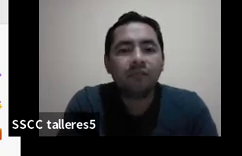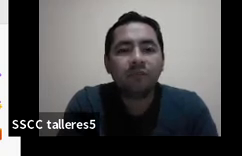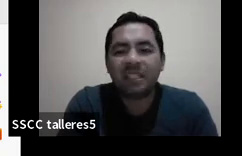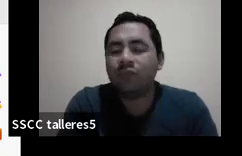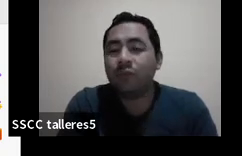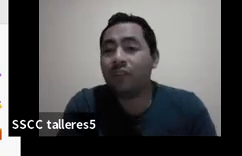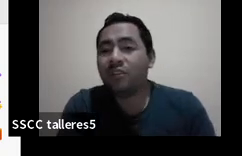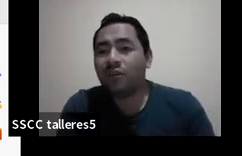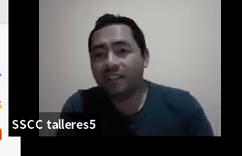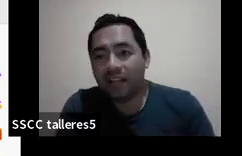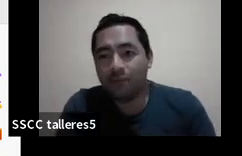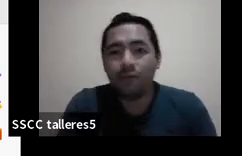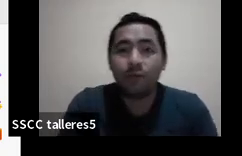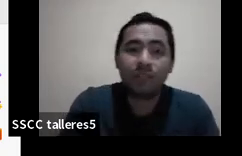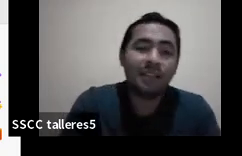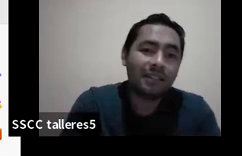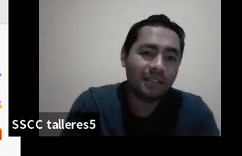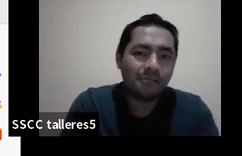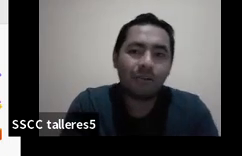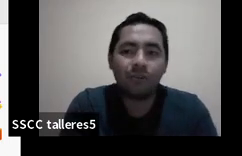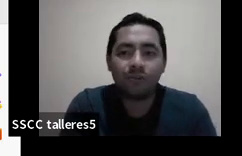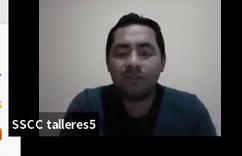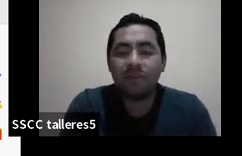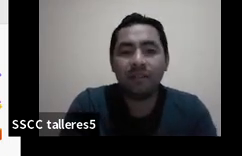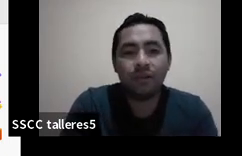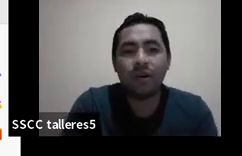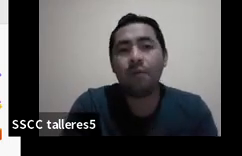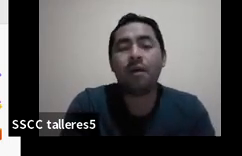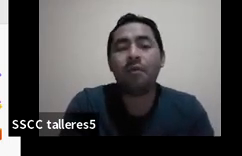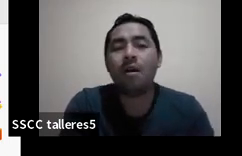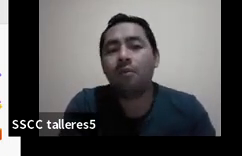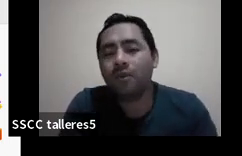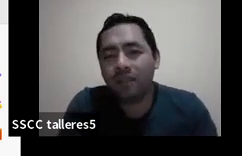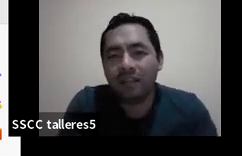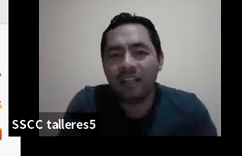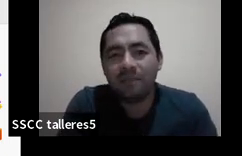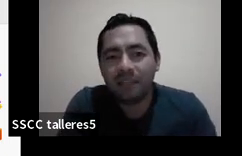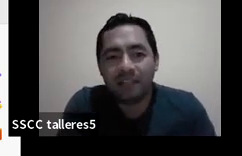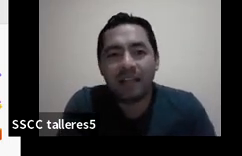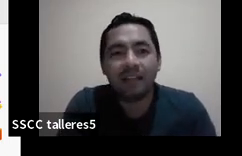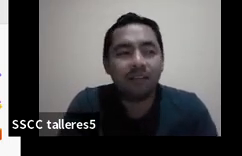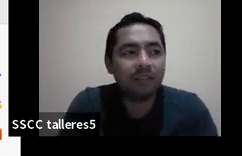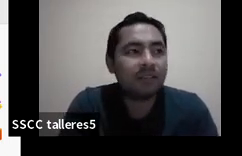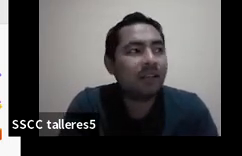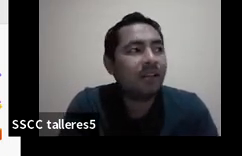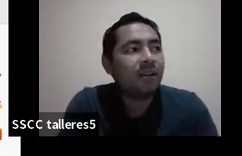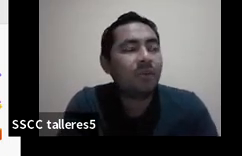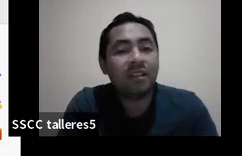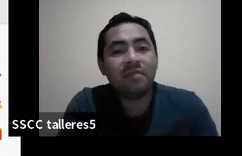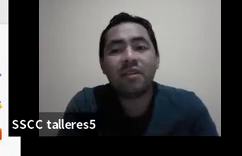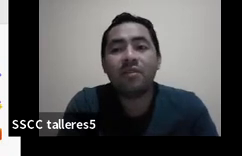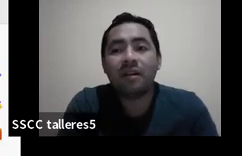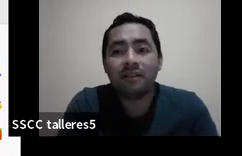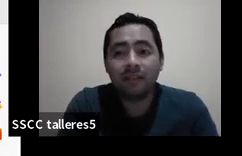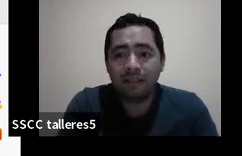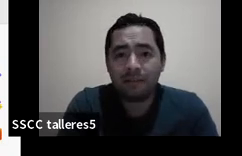am, me siento un poco desconectado con ustedes cuando simplemente yo hablo y nadie me dice nada. Entonces, por